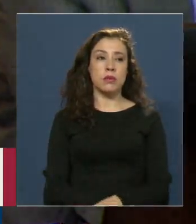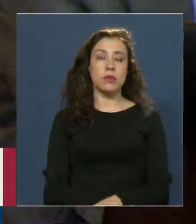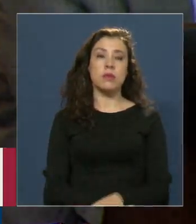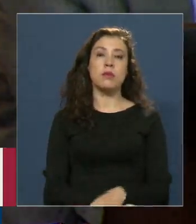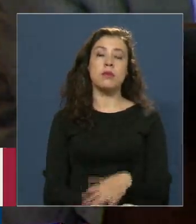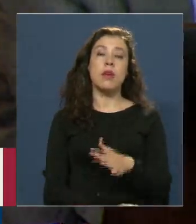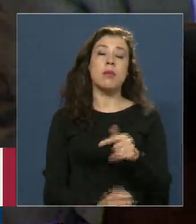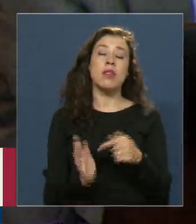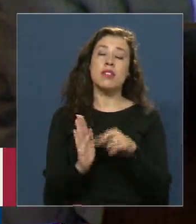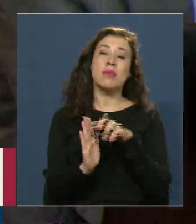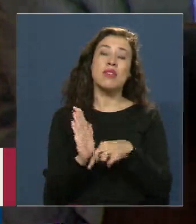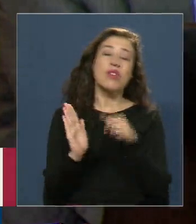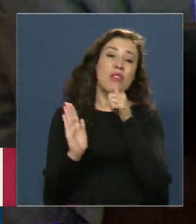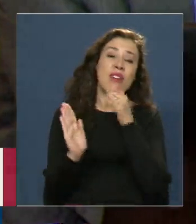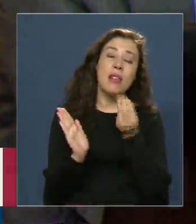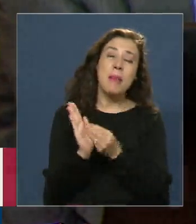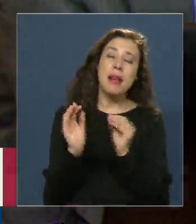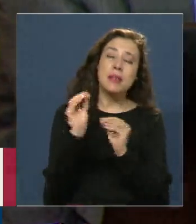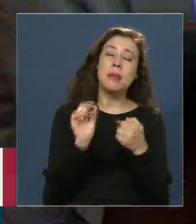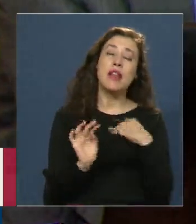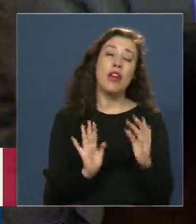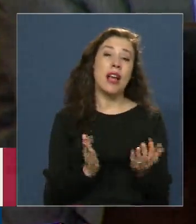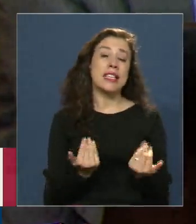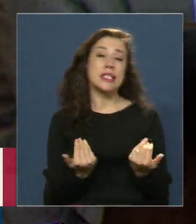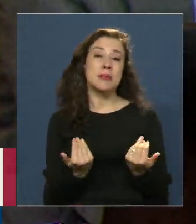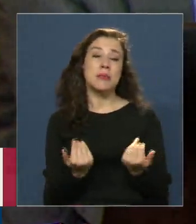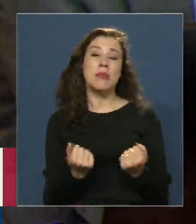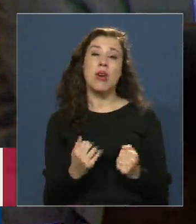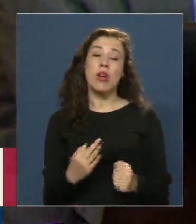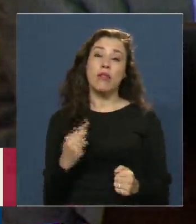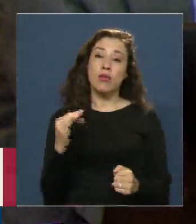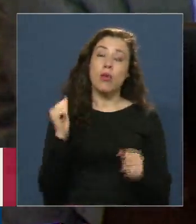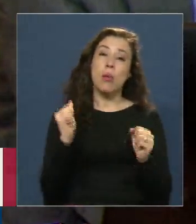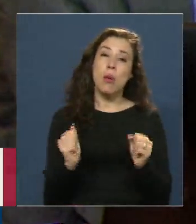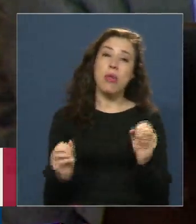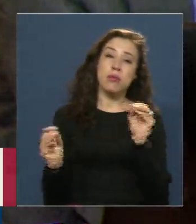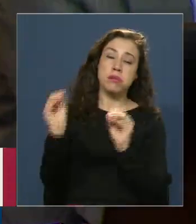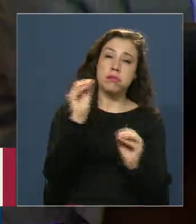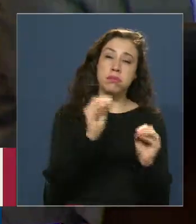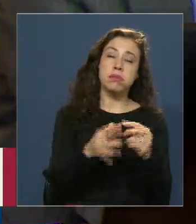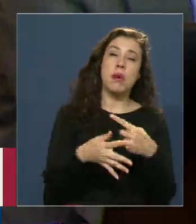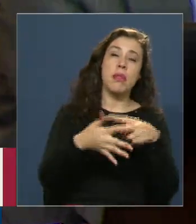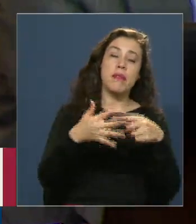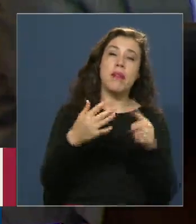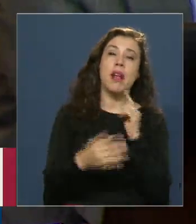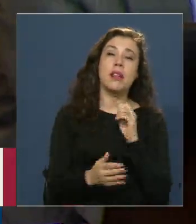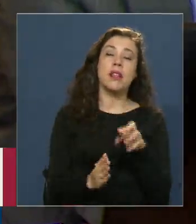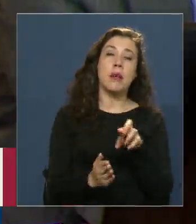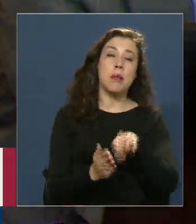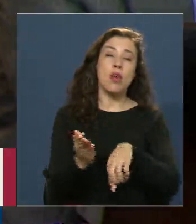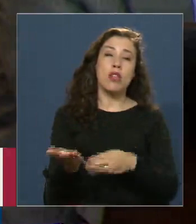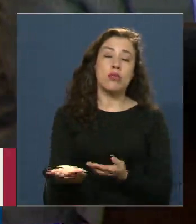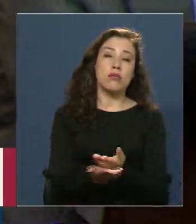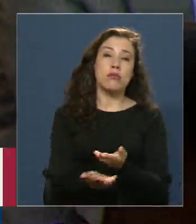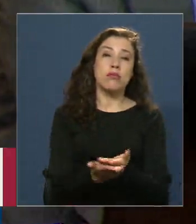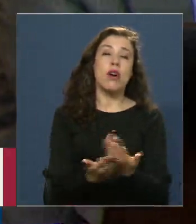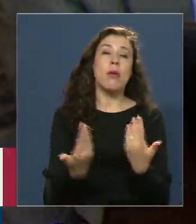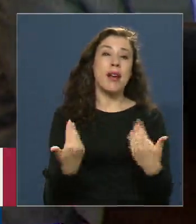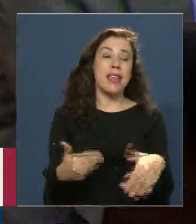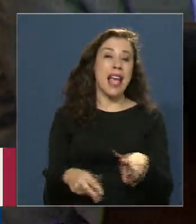desmejorado en este proyecto, pero yo tengo la esperanza de que puedan sumarse grandes propuestas como las que ya hemos hecho como